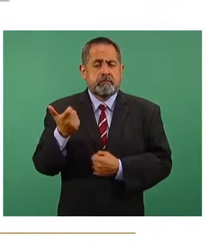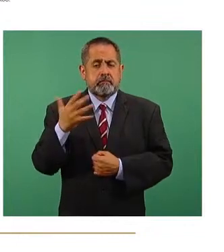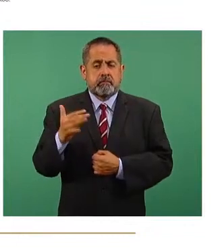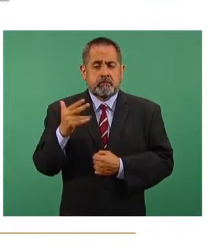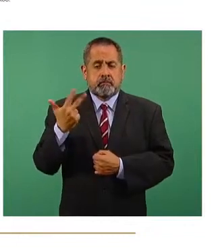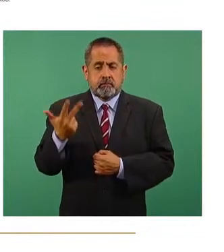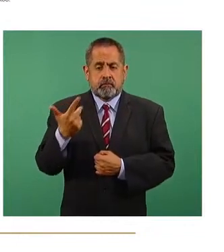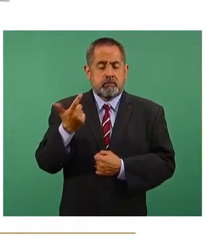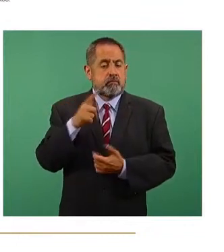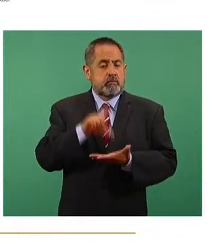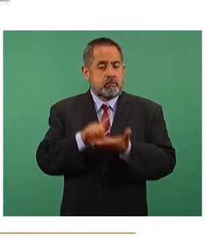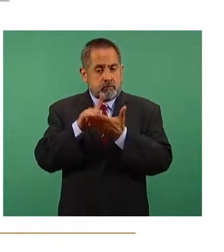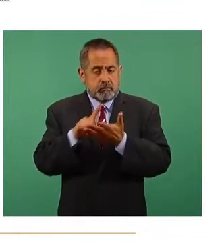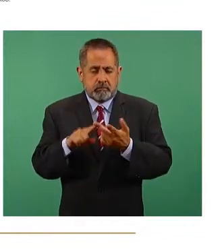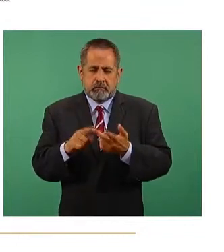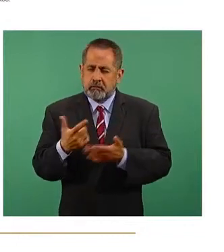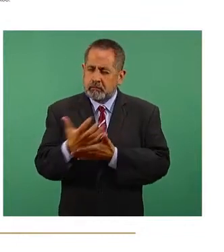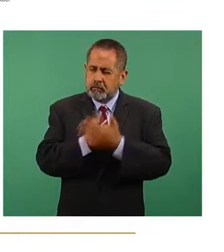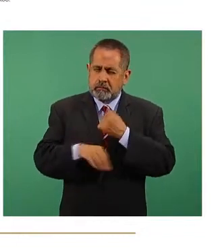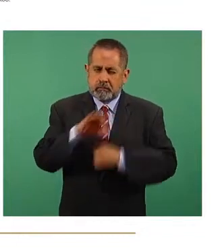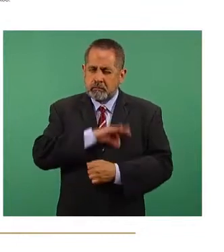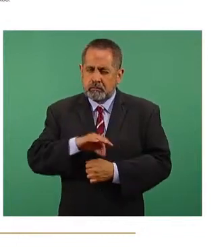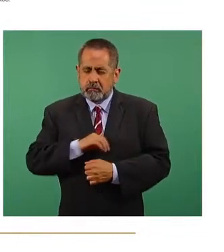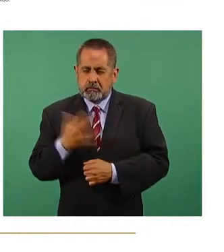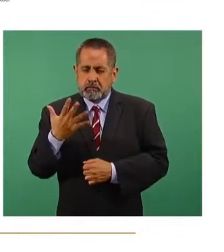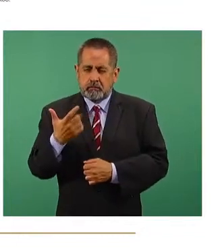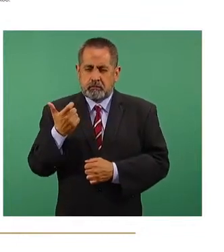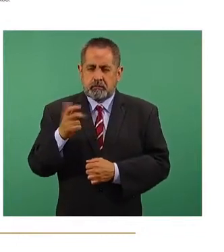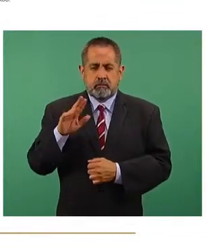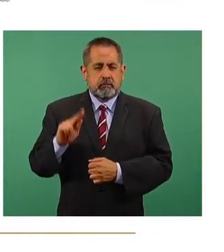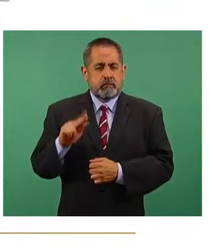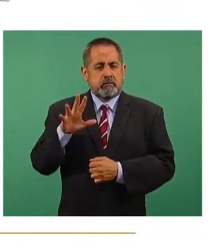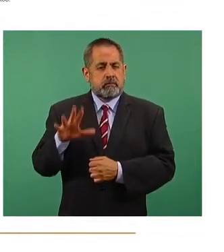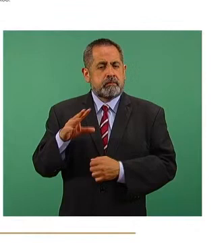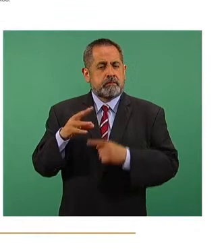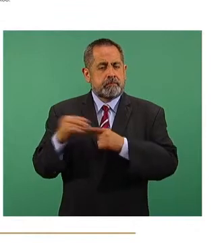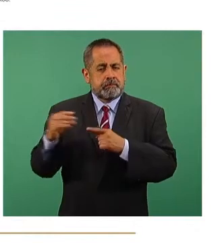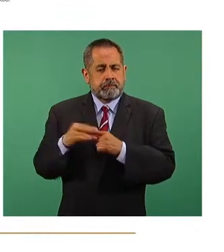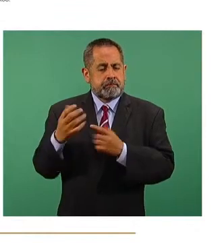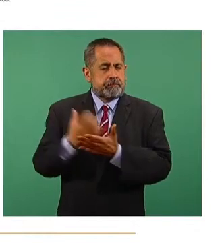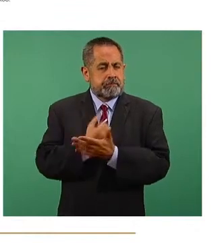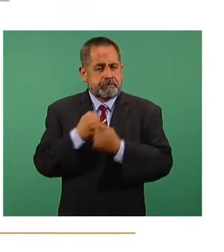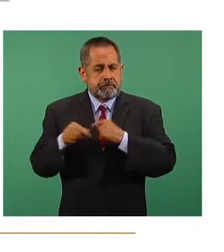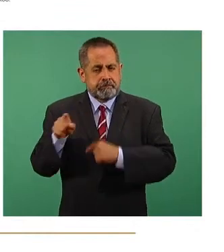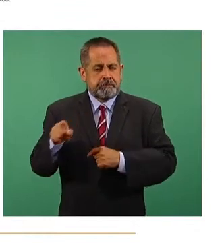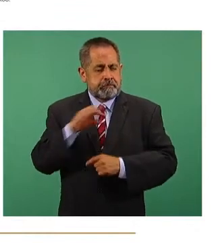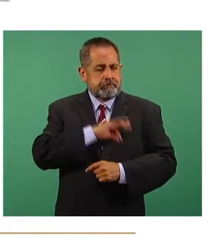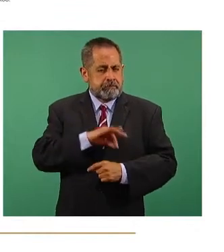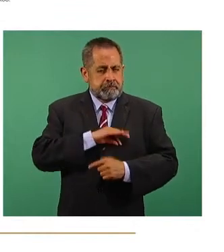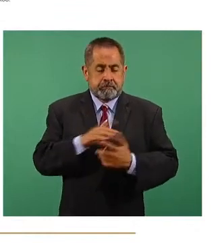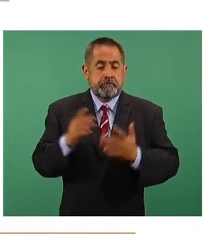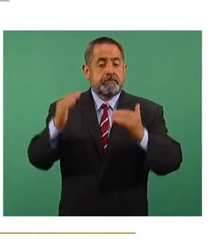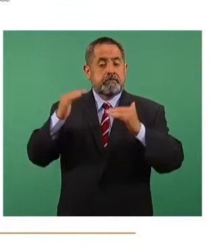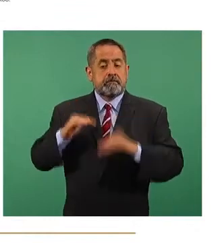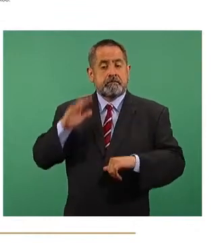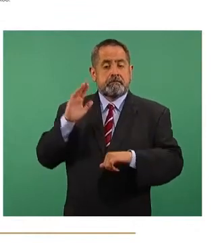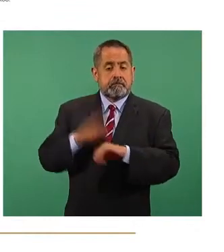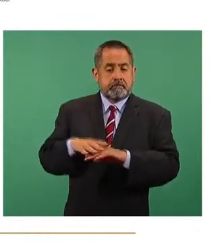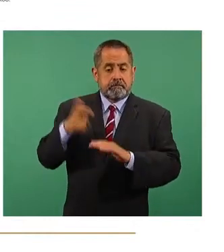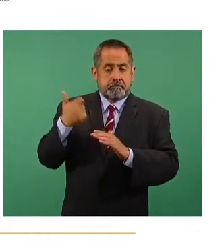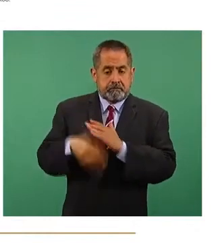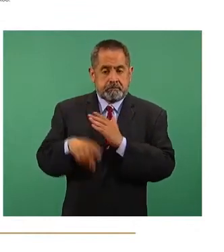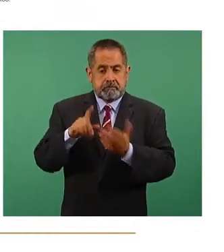58 centavos por litro, 5 pesos 85 centavos de margen, comparado con el peso